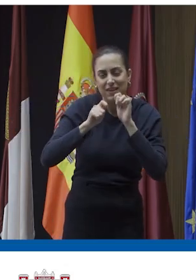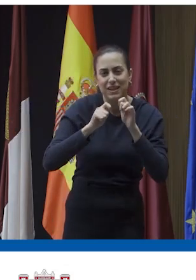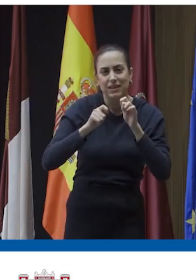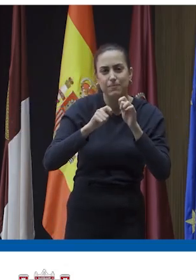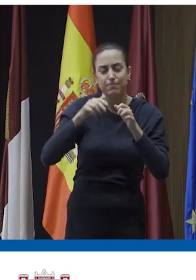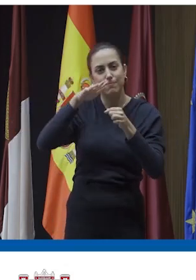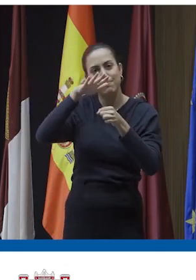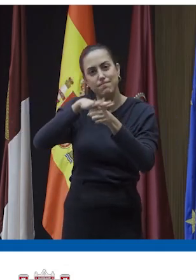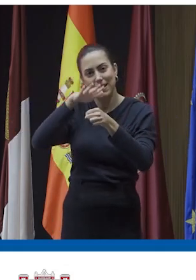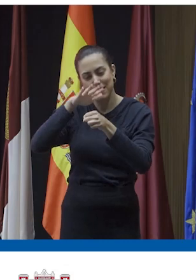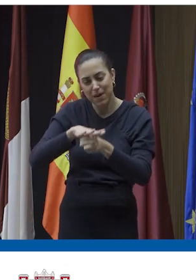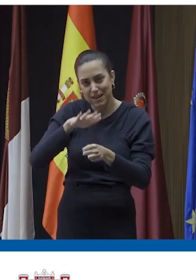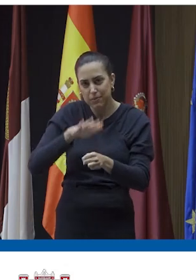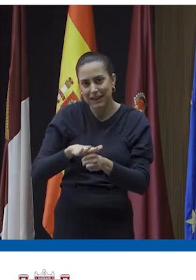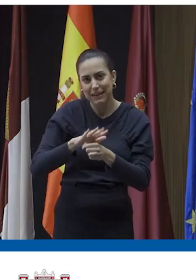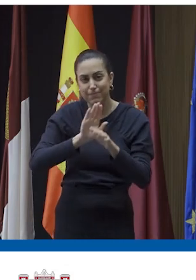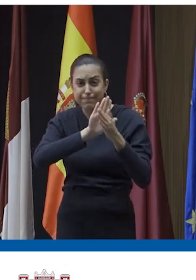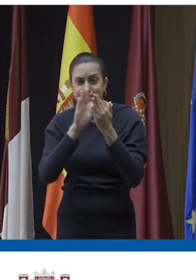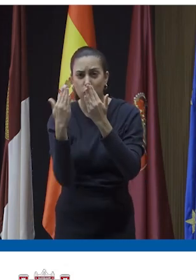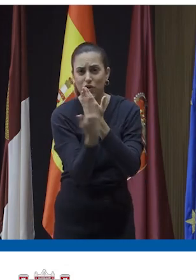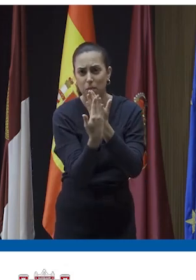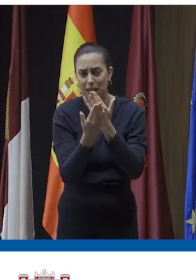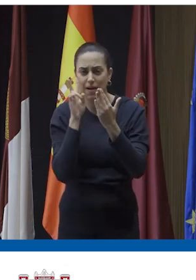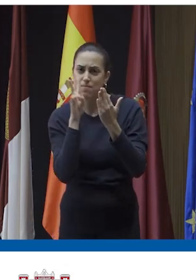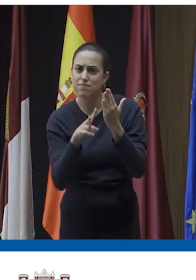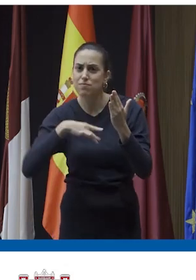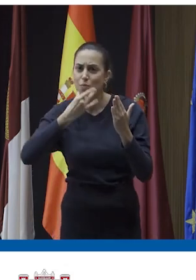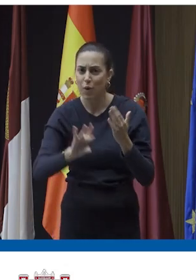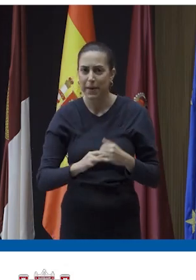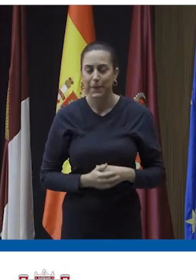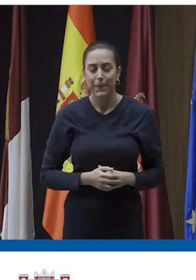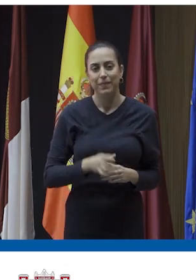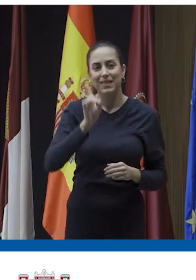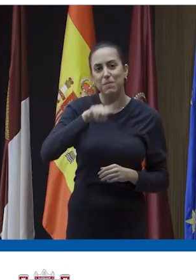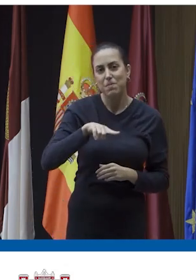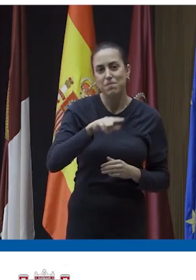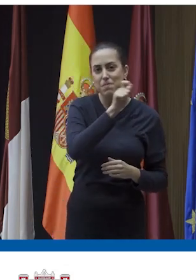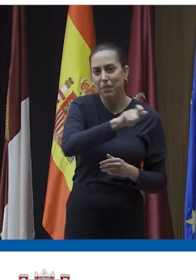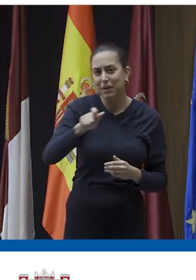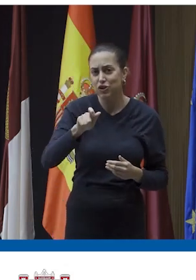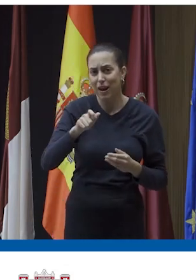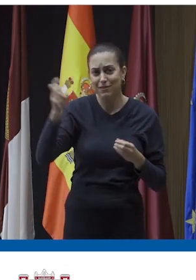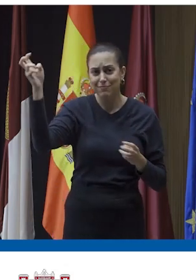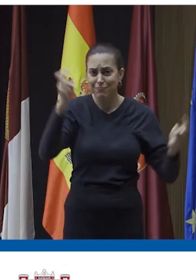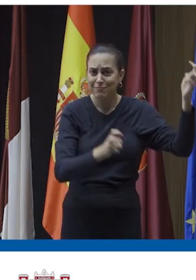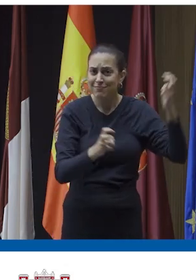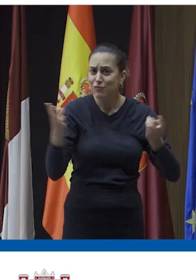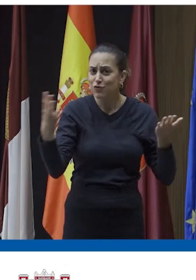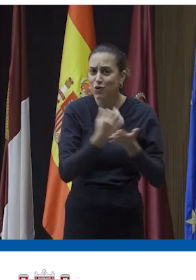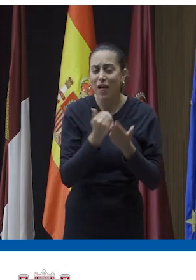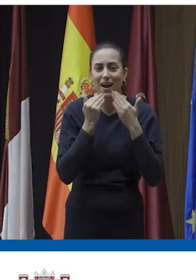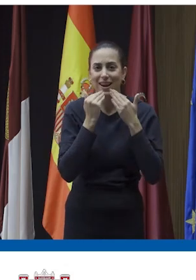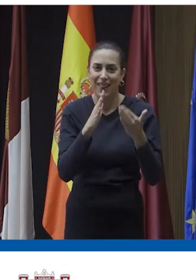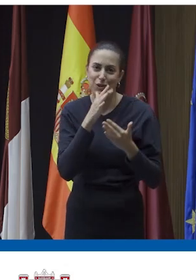pueden leer en la contraportada de este medio de comunicación. A todos ustedes, gracias también un lunes más